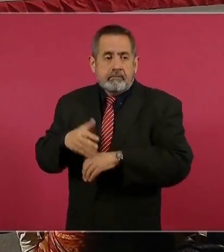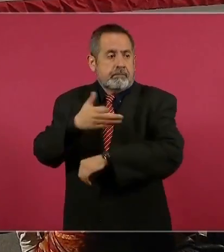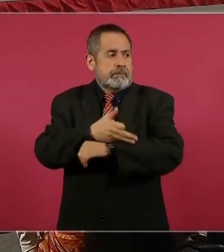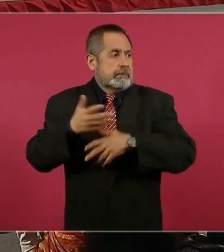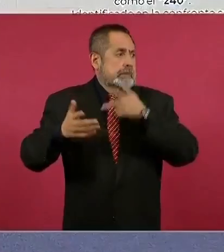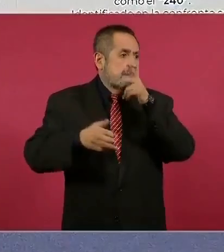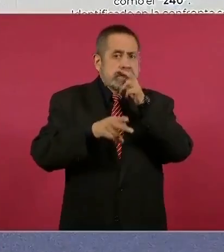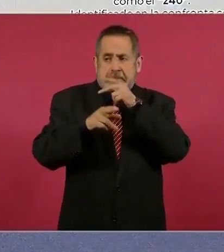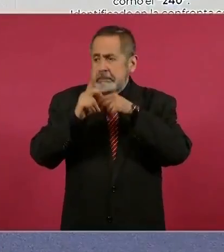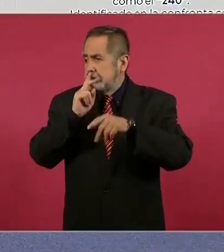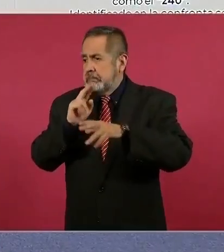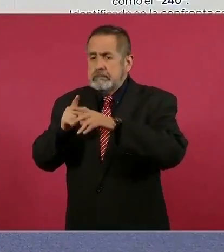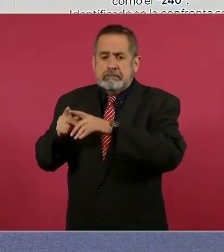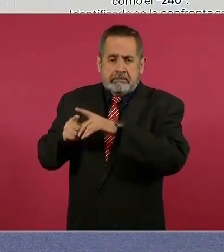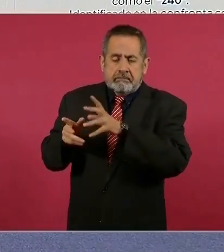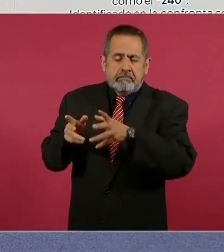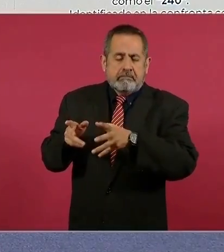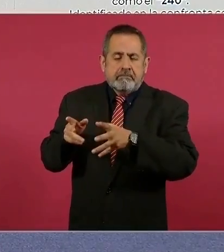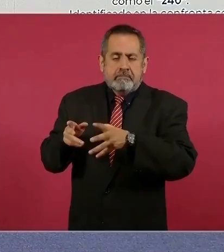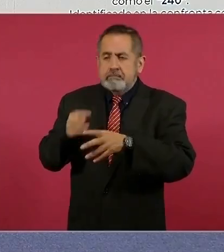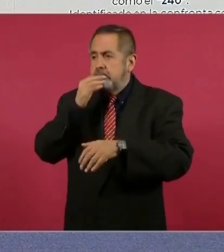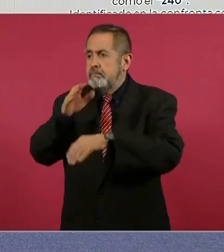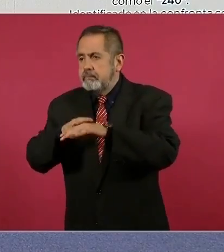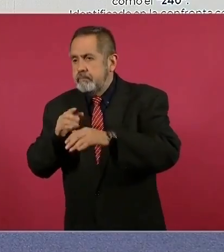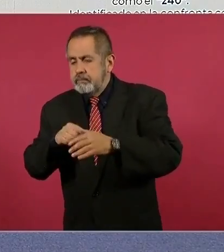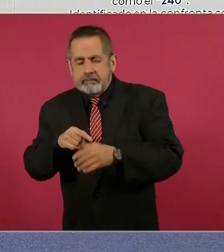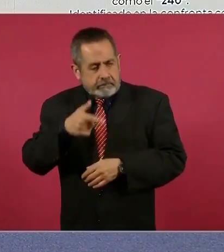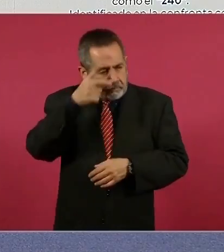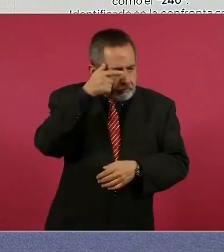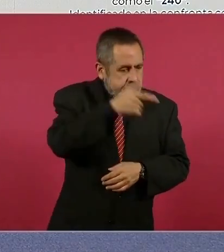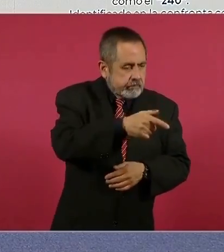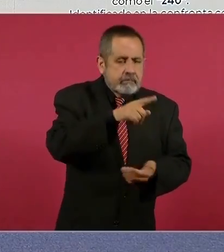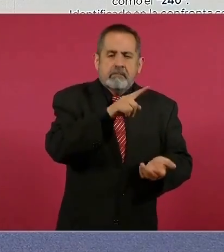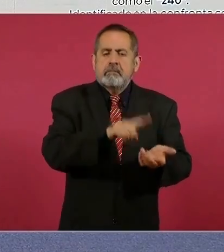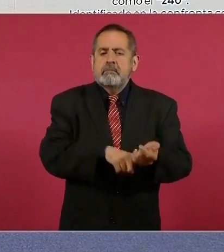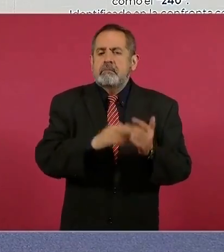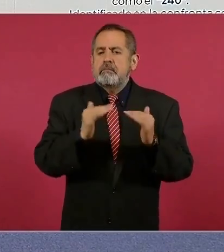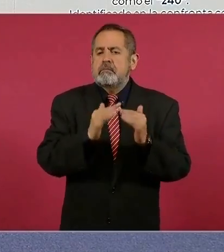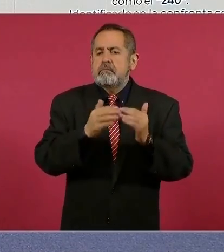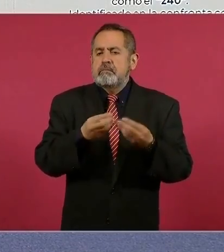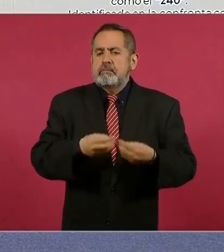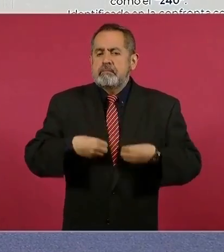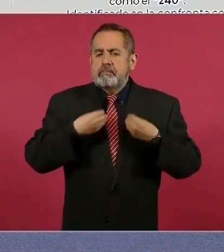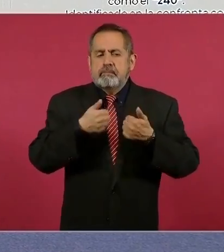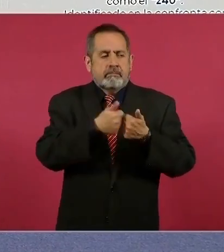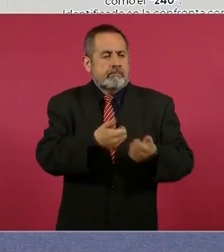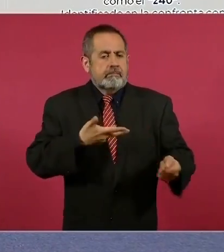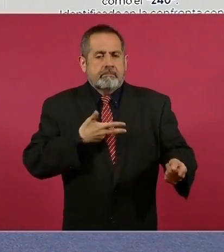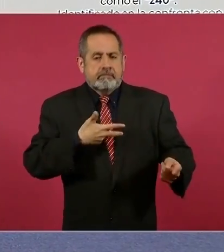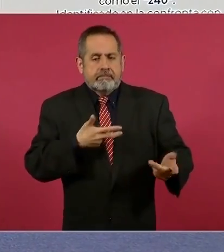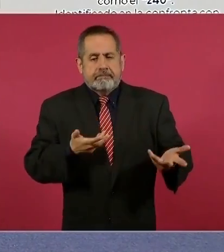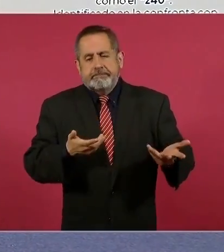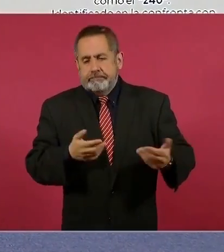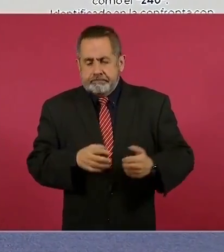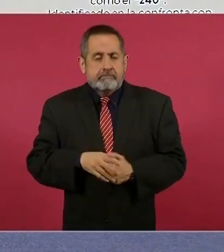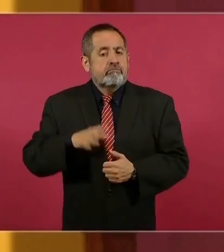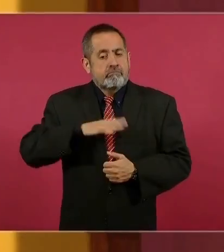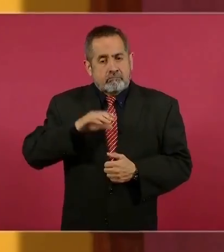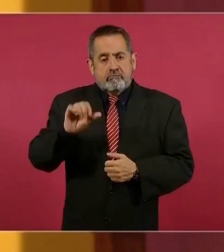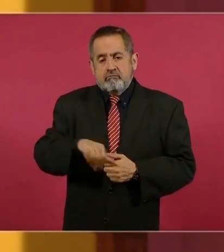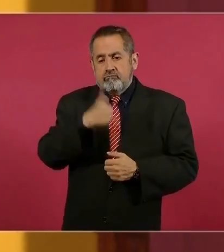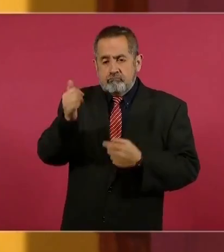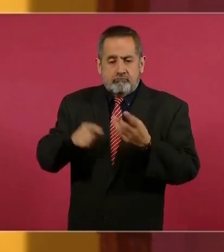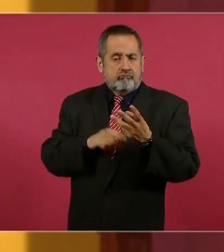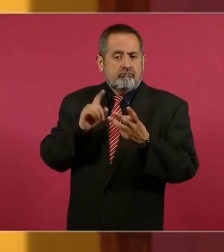desaparecido. A él lo localizamos en su domicilio en Palmar de Bravo. Tenemos otros casos, por ejemplo, que encontramos en